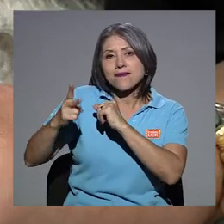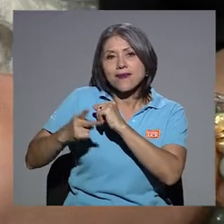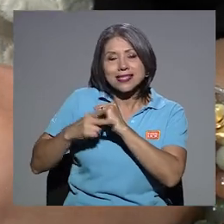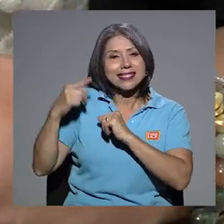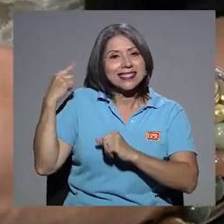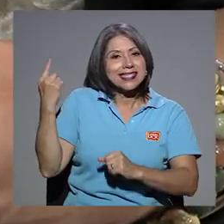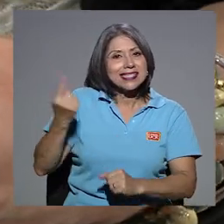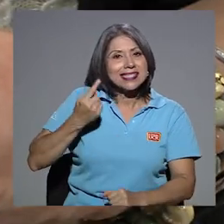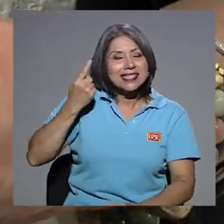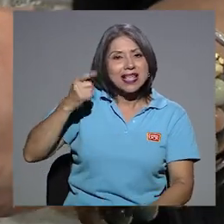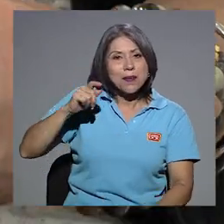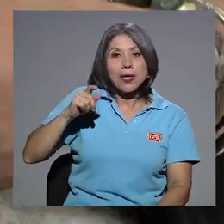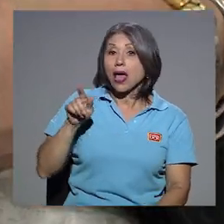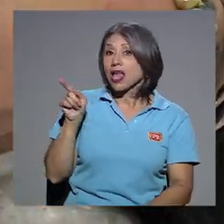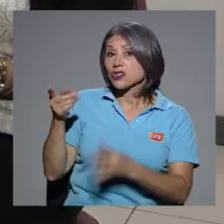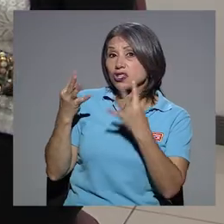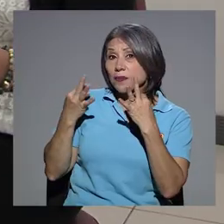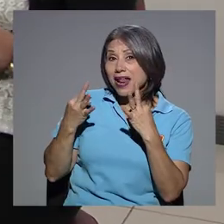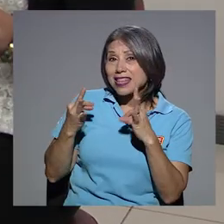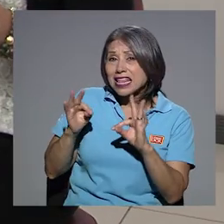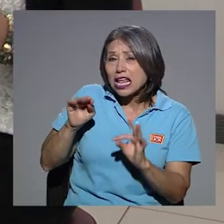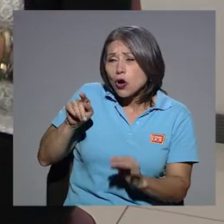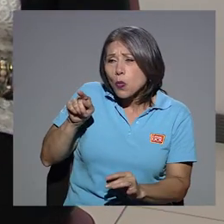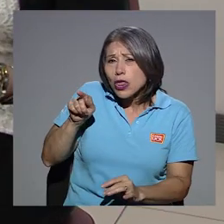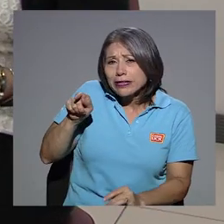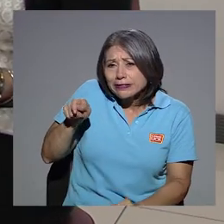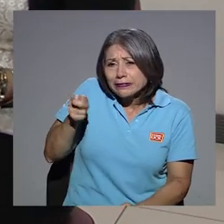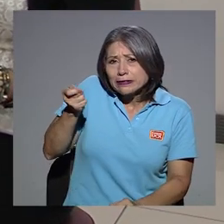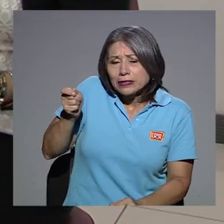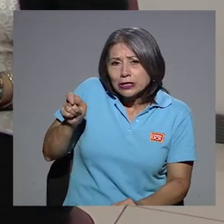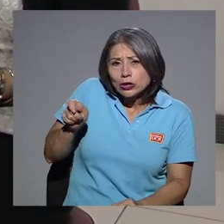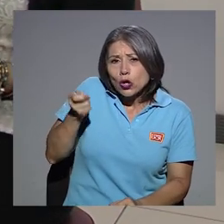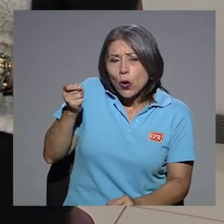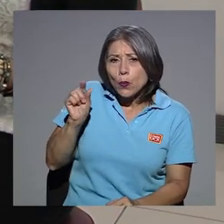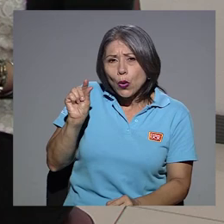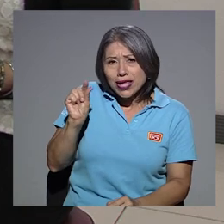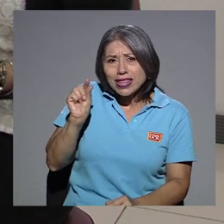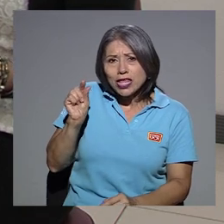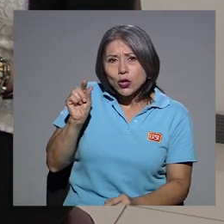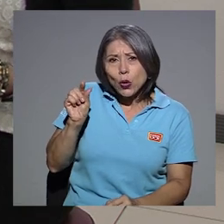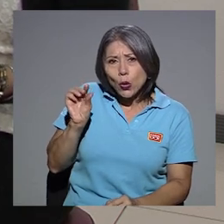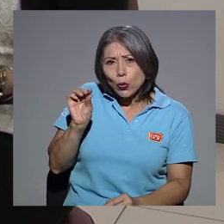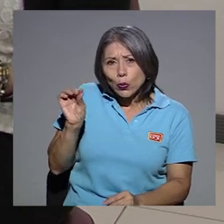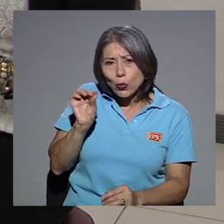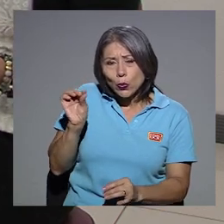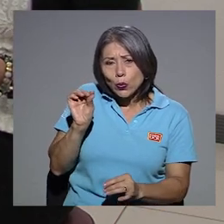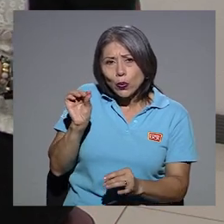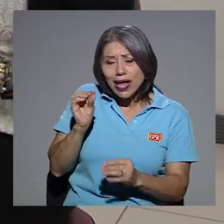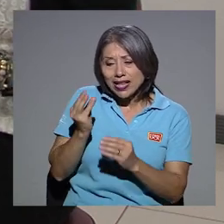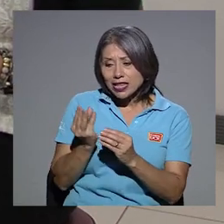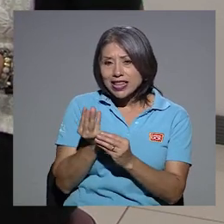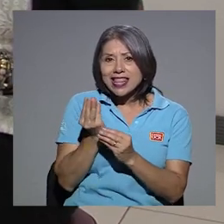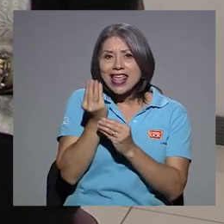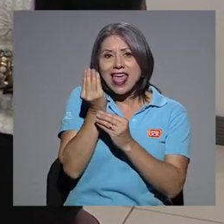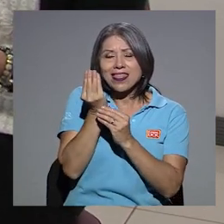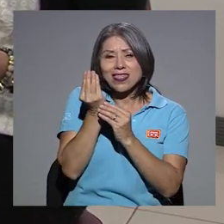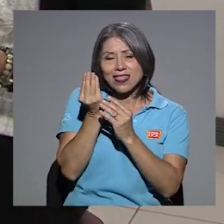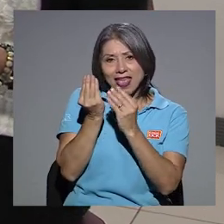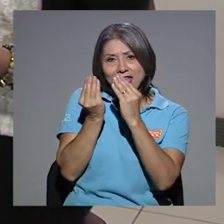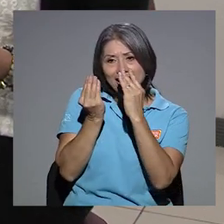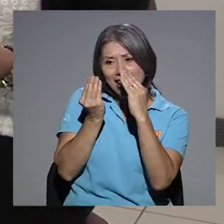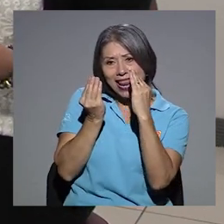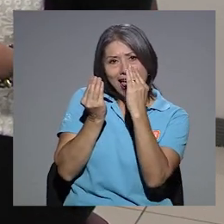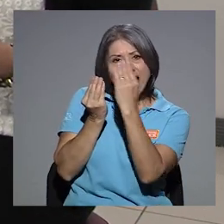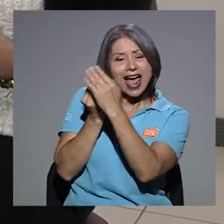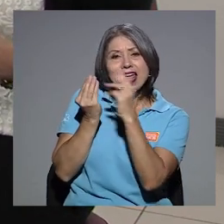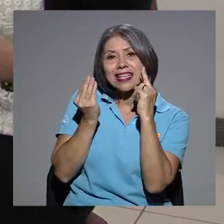cepillo dentro del surco. Es decir, eso es para tratar como de escarbar, por decirlo así, un poquitito suavecito, lo que está entre la encía y el diente, digamos, la base del